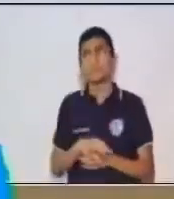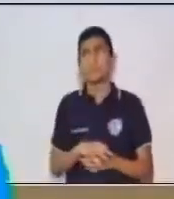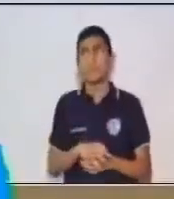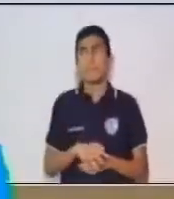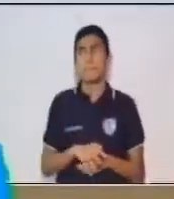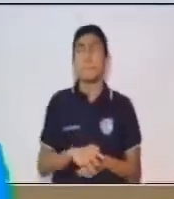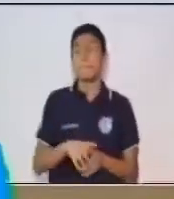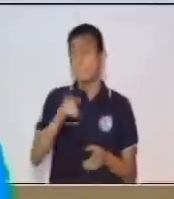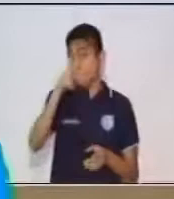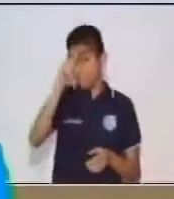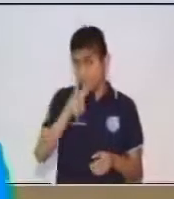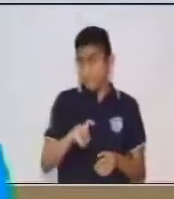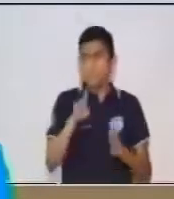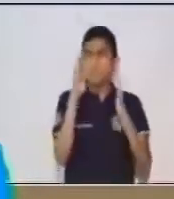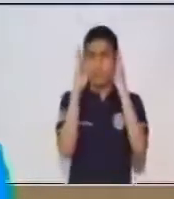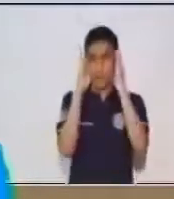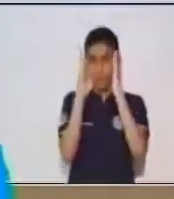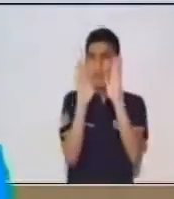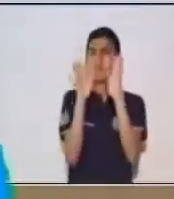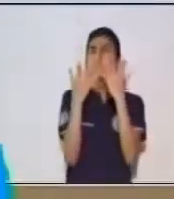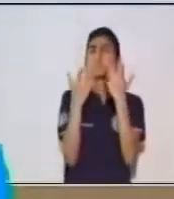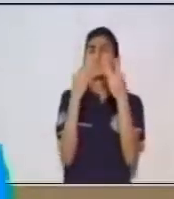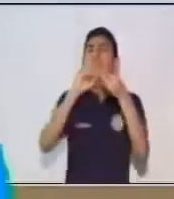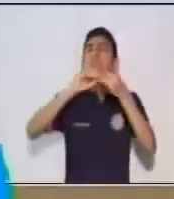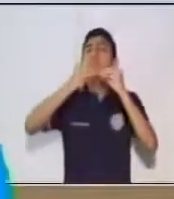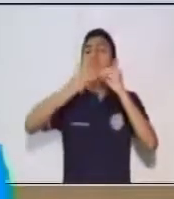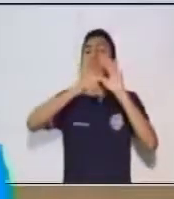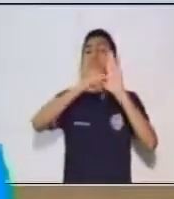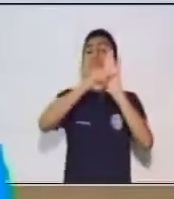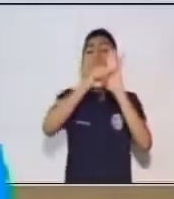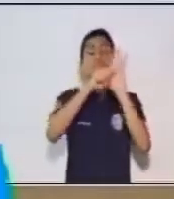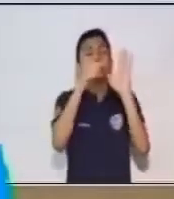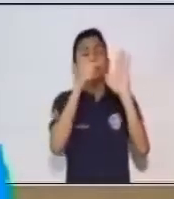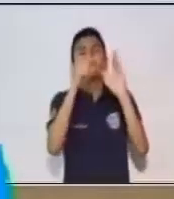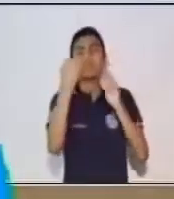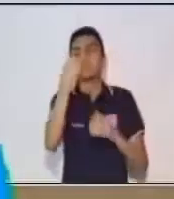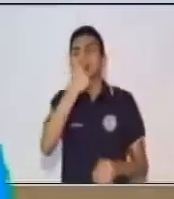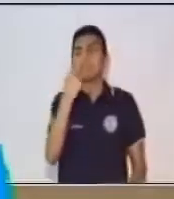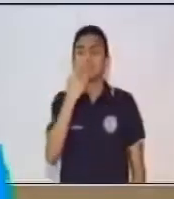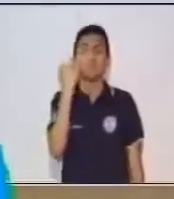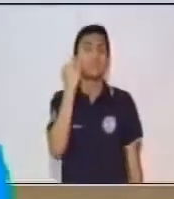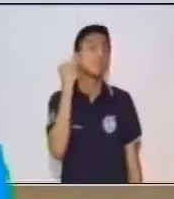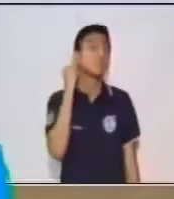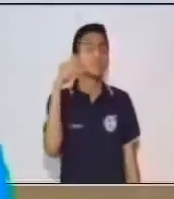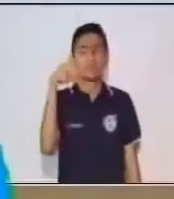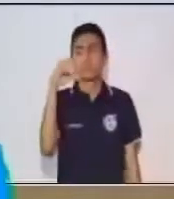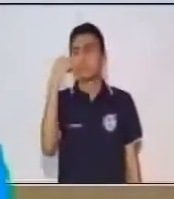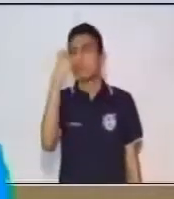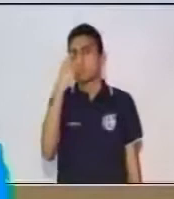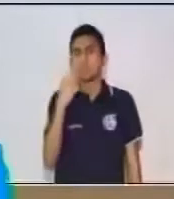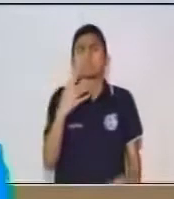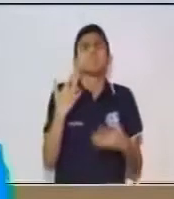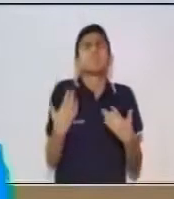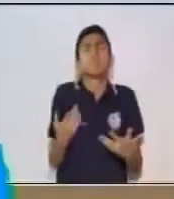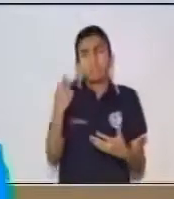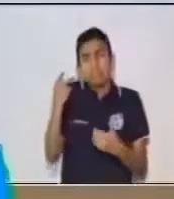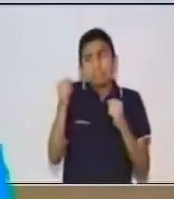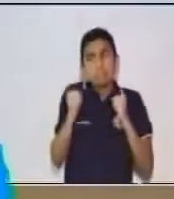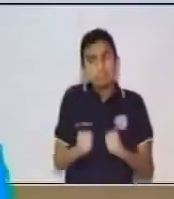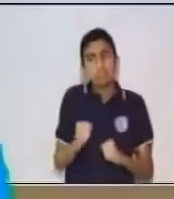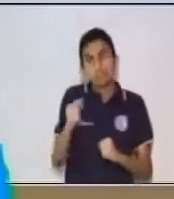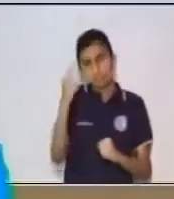Tienes que fijarte bien en los signos porque tal vez ahí es donde está la dificultad en estos casos.